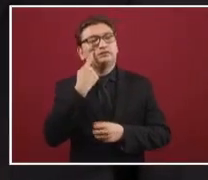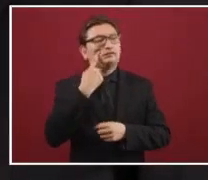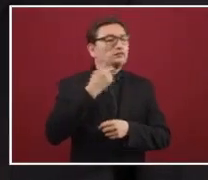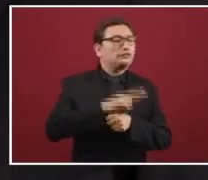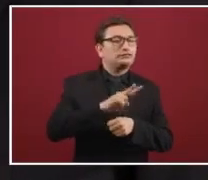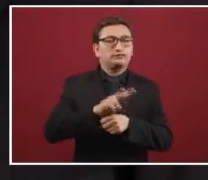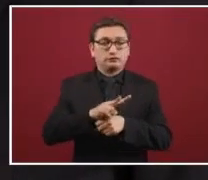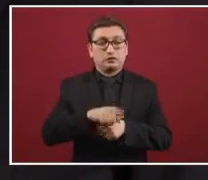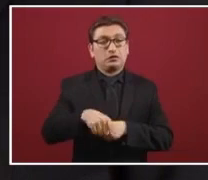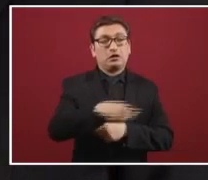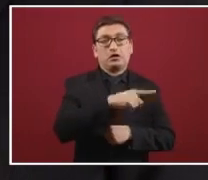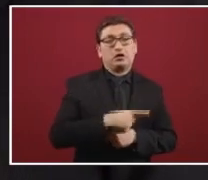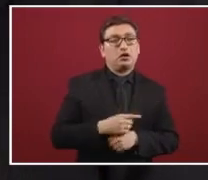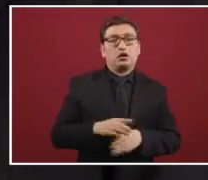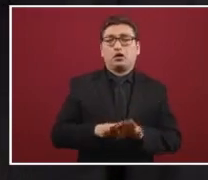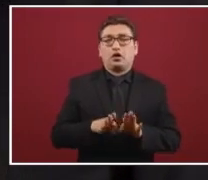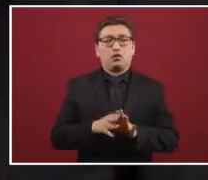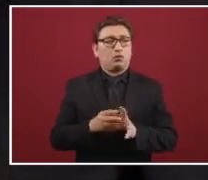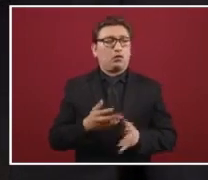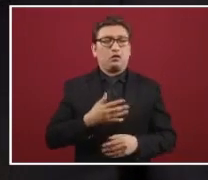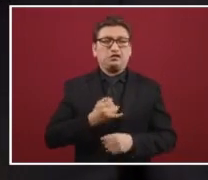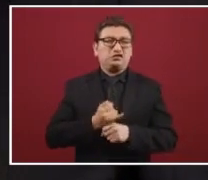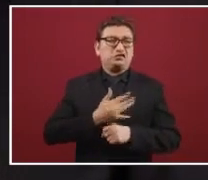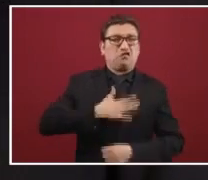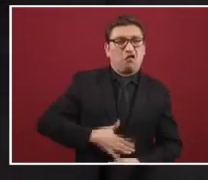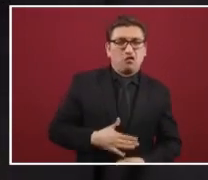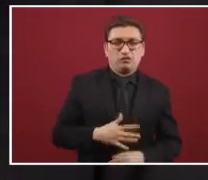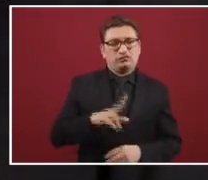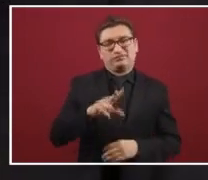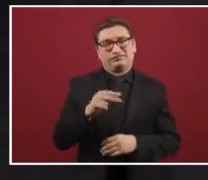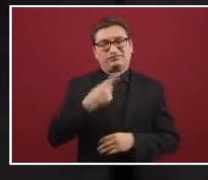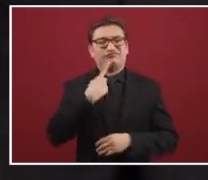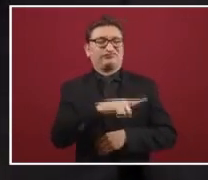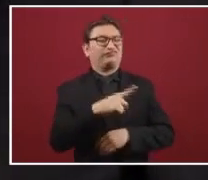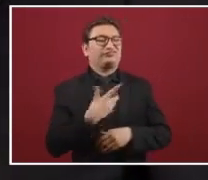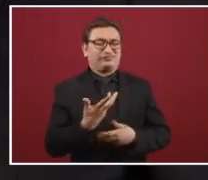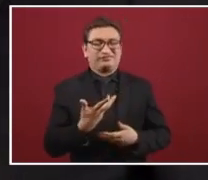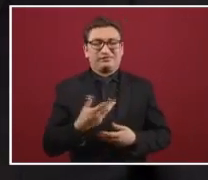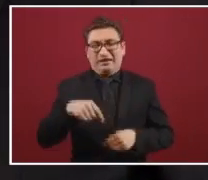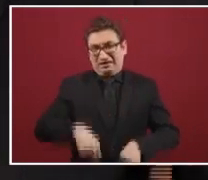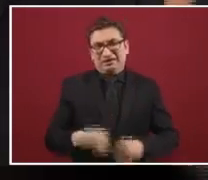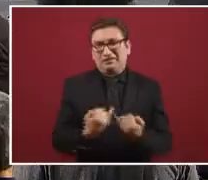injusticias porque hay protestas. Aquí mismo